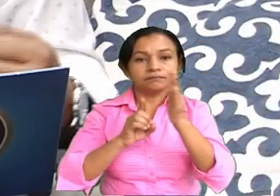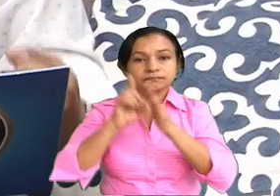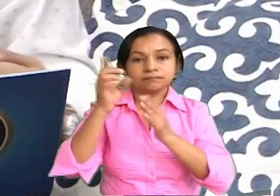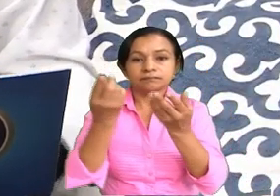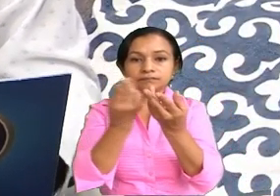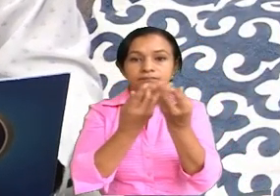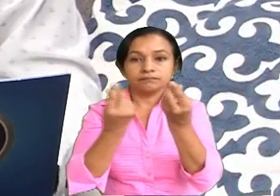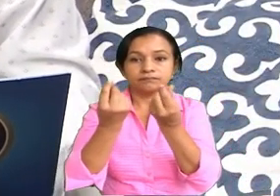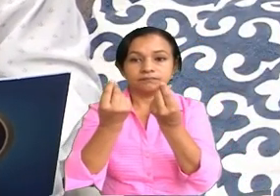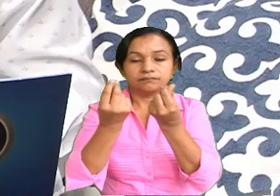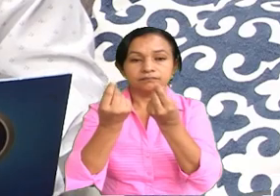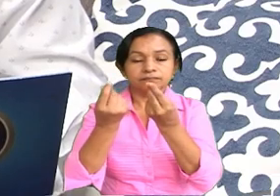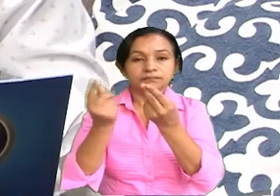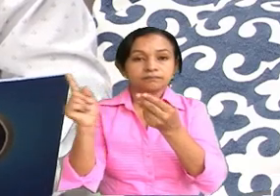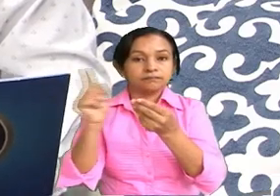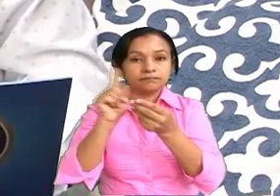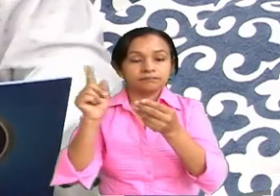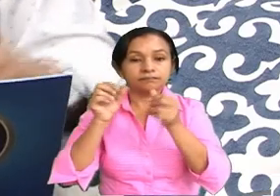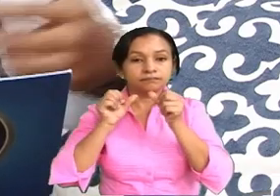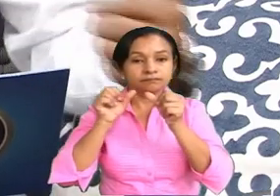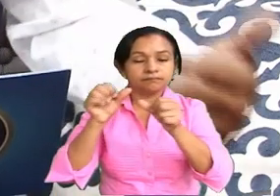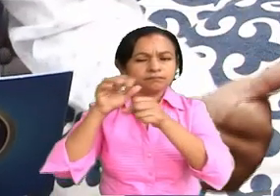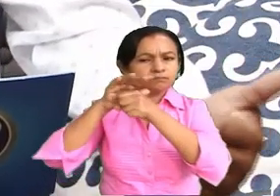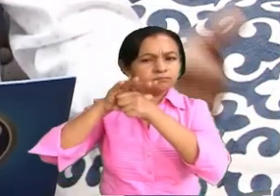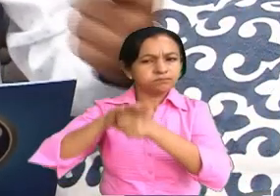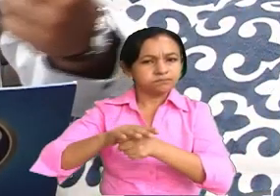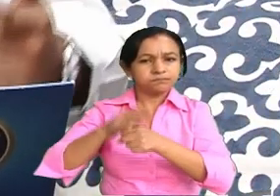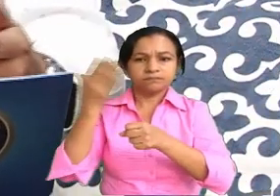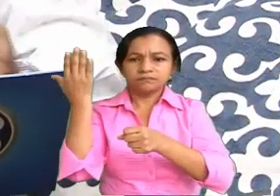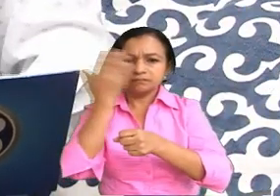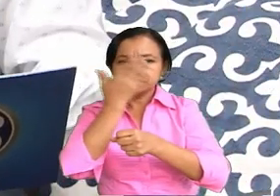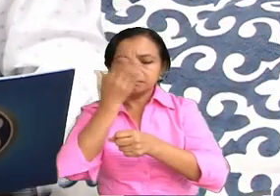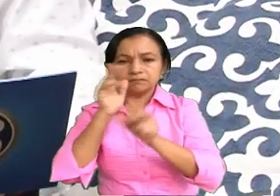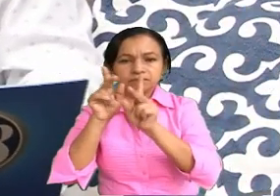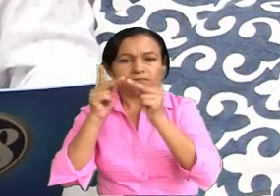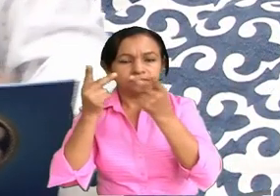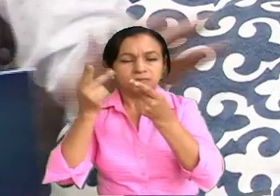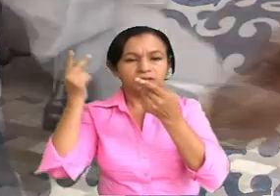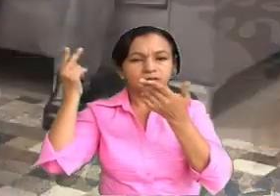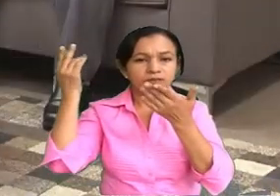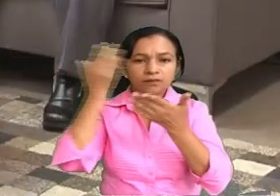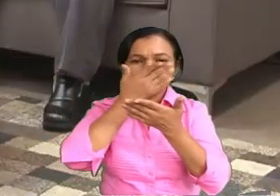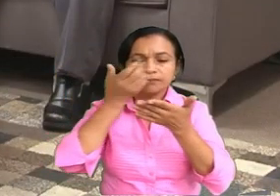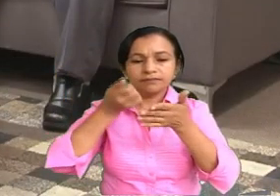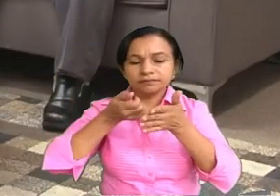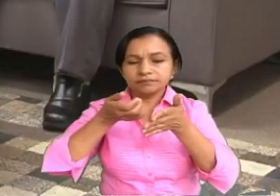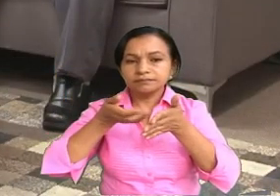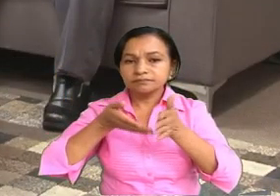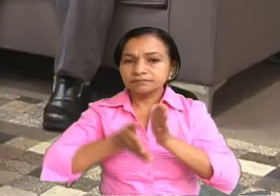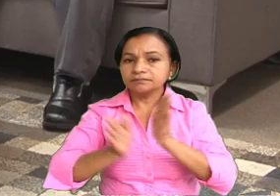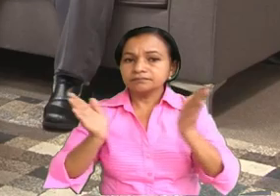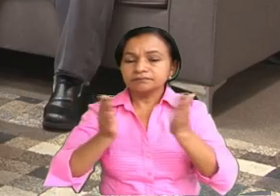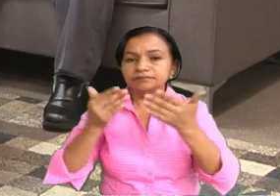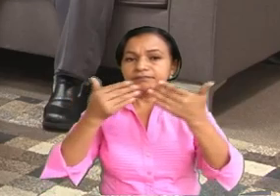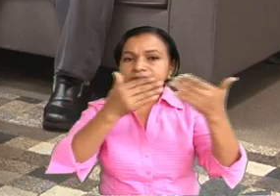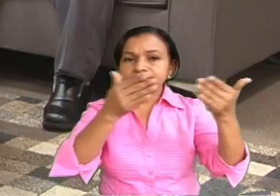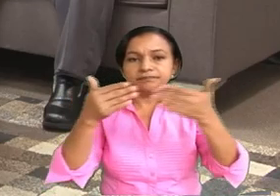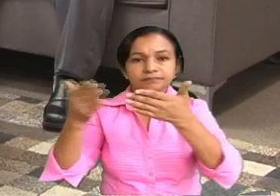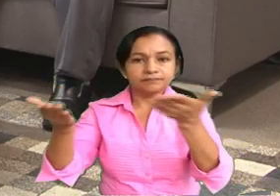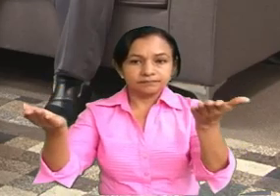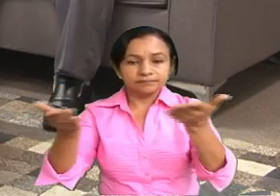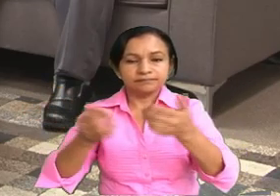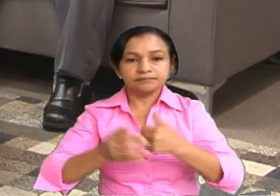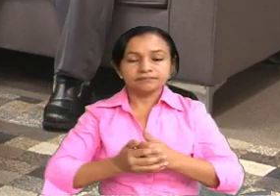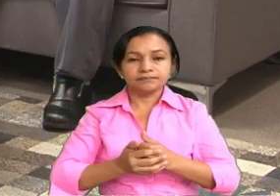la eliminación de la discriminación racial de los pueblos, ya sean originarios o pueblos afrodescendientes? Dejo la pregunta abierta y ahí pues cualquiera de los dos en